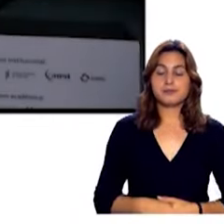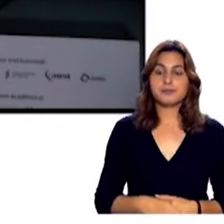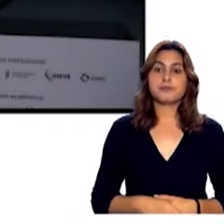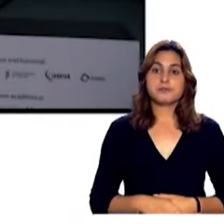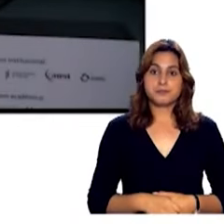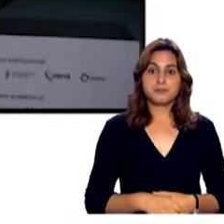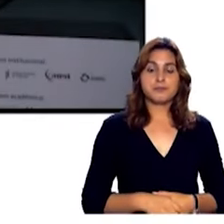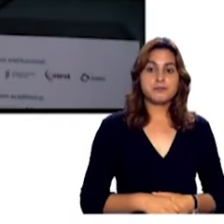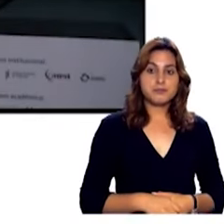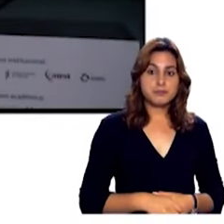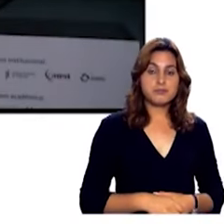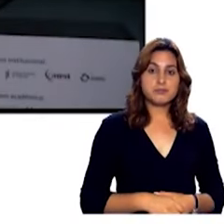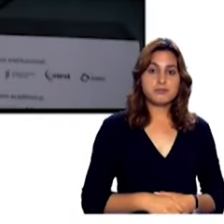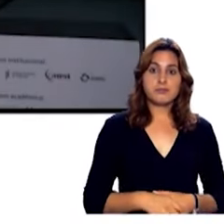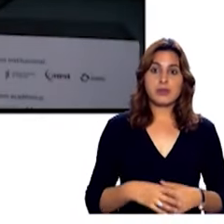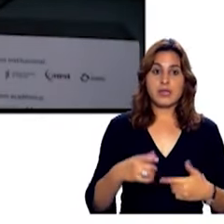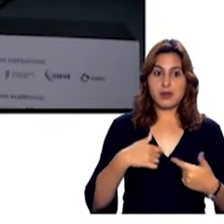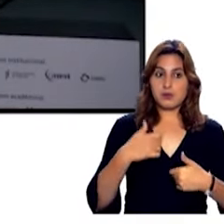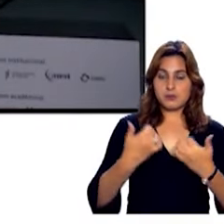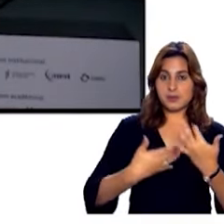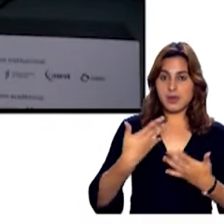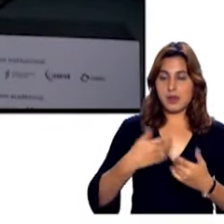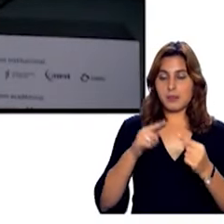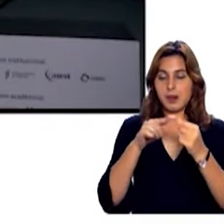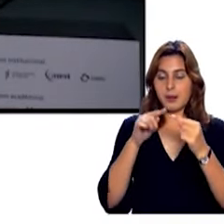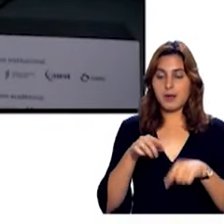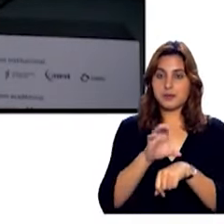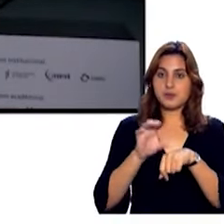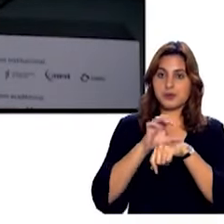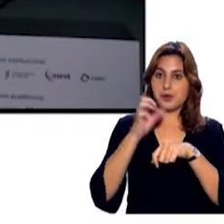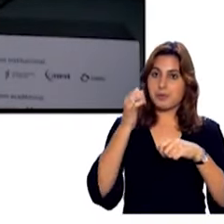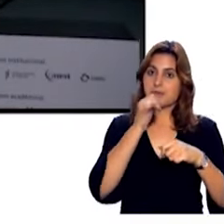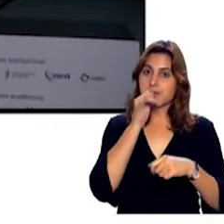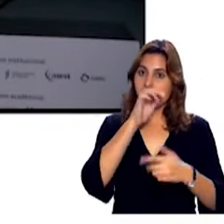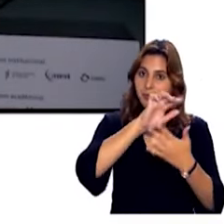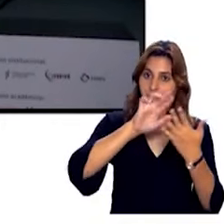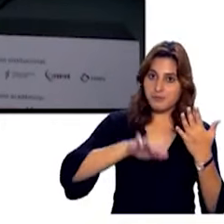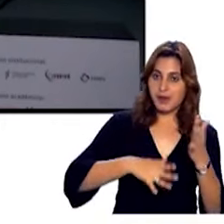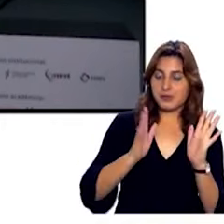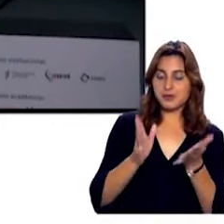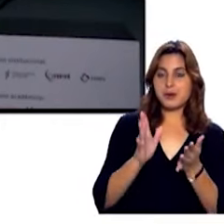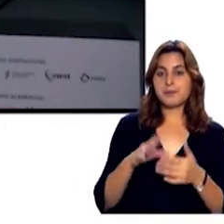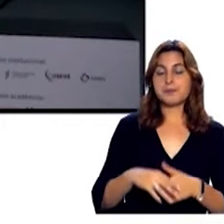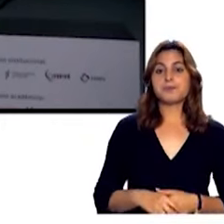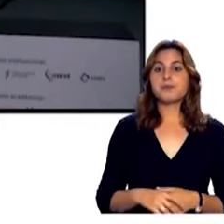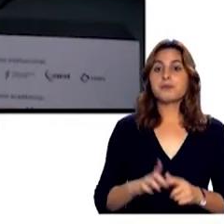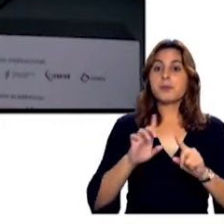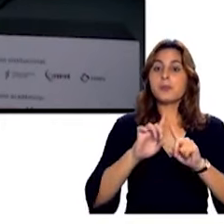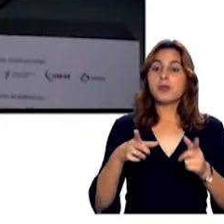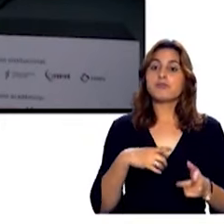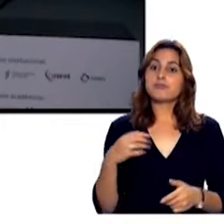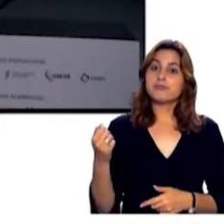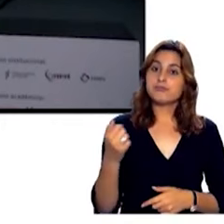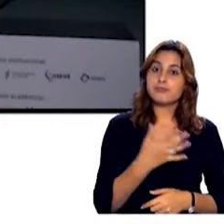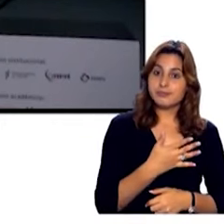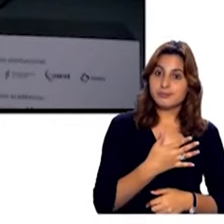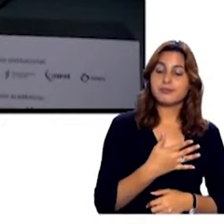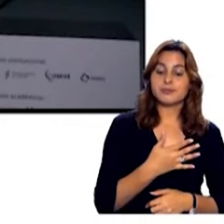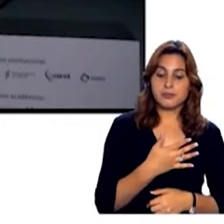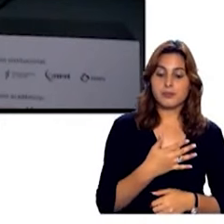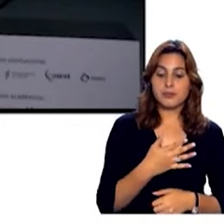la aplic de la Norma las nuevas formas convivencia